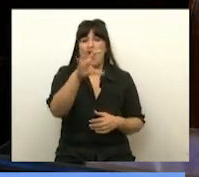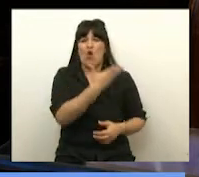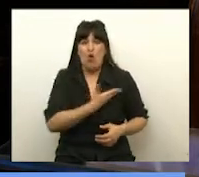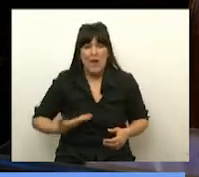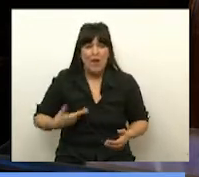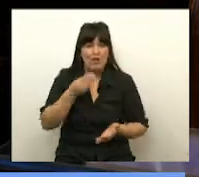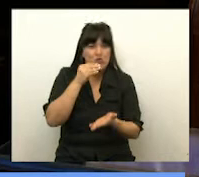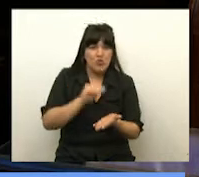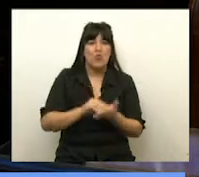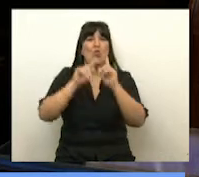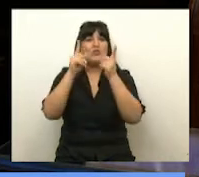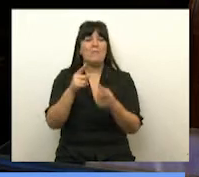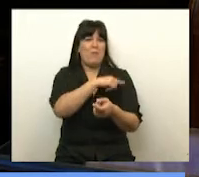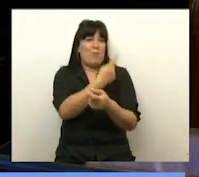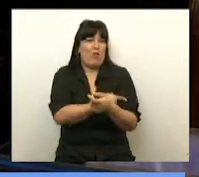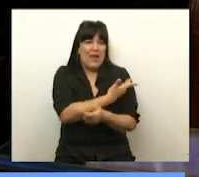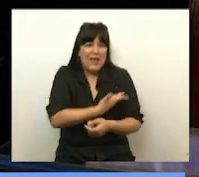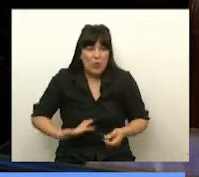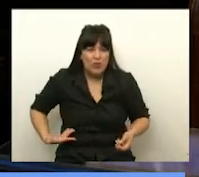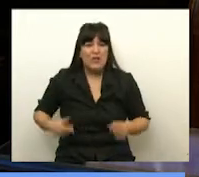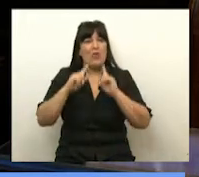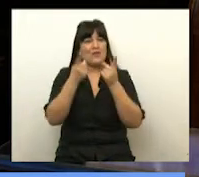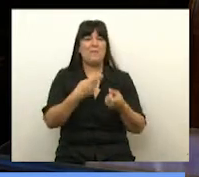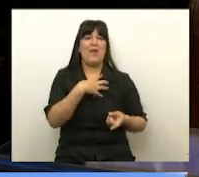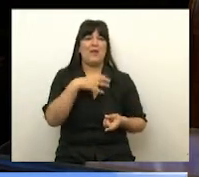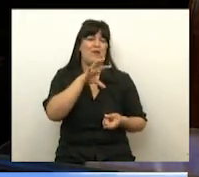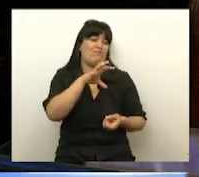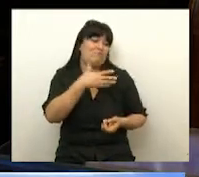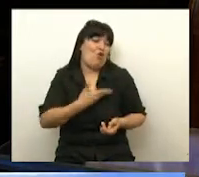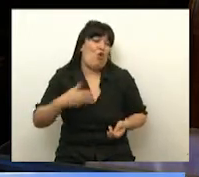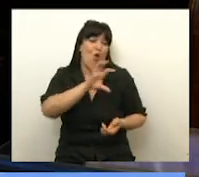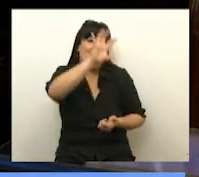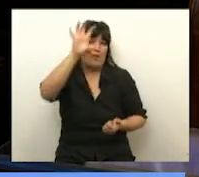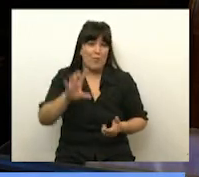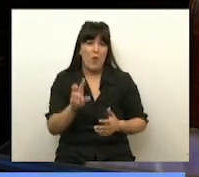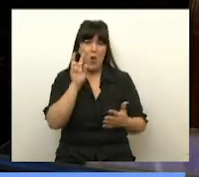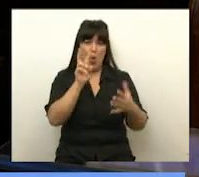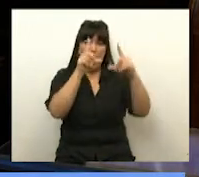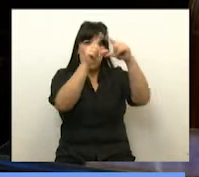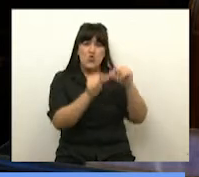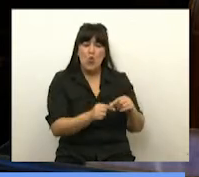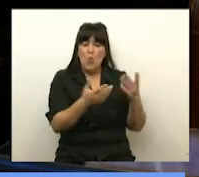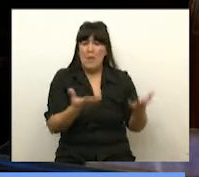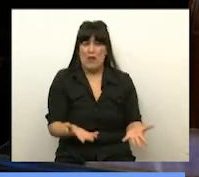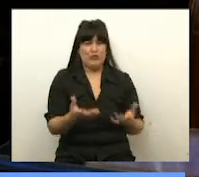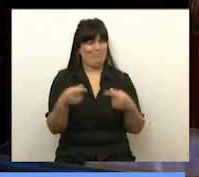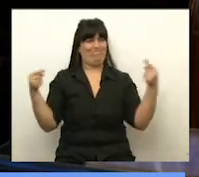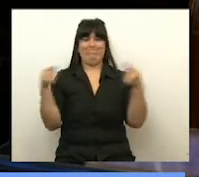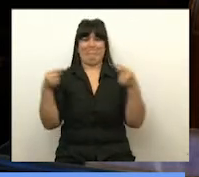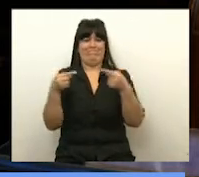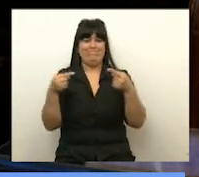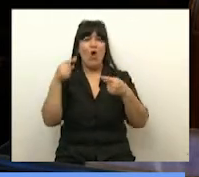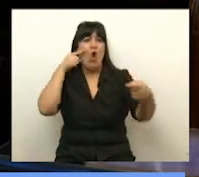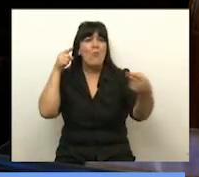Ejecutivo Nacional. Cosa que, si uno mira las respuestas y mira los números, estamos bastante lejos de poder obtener ese